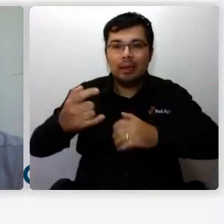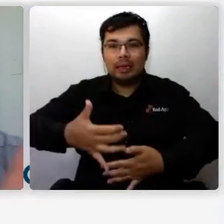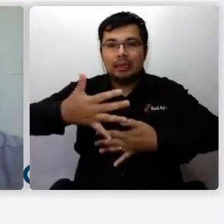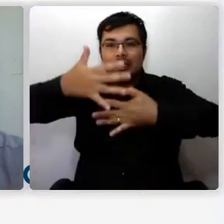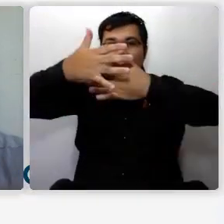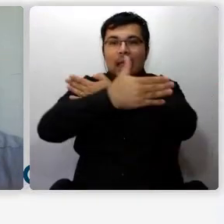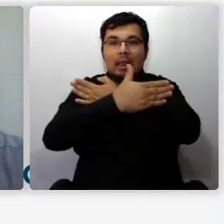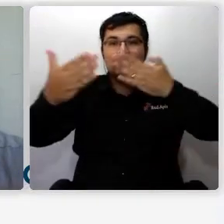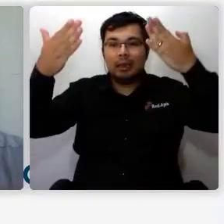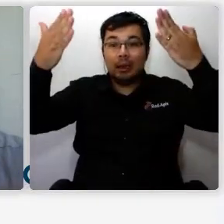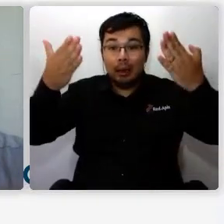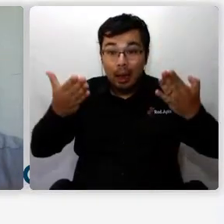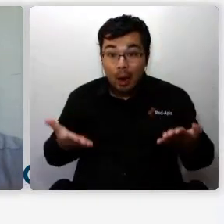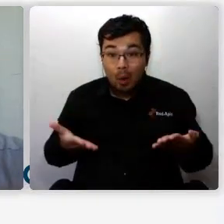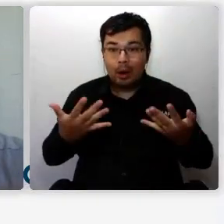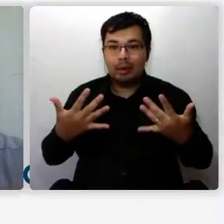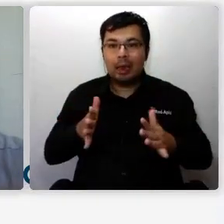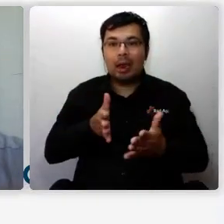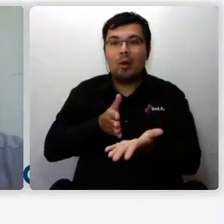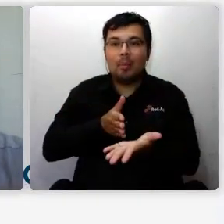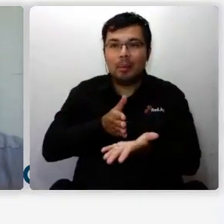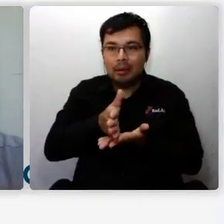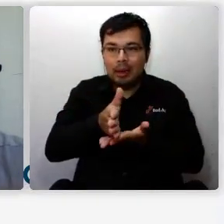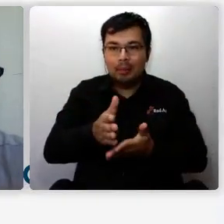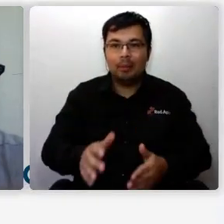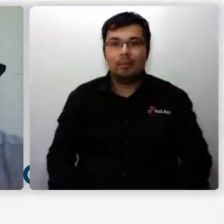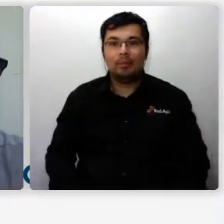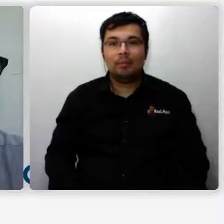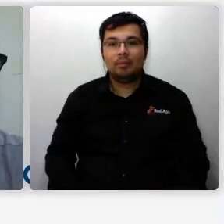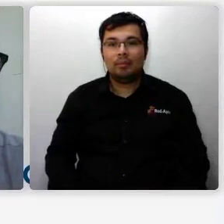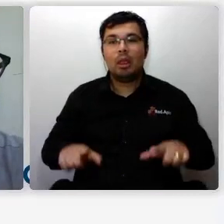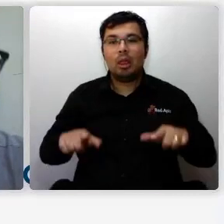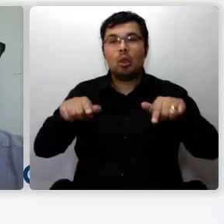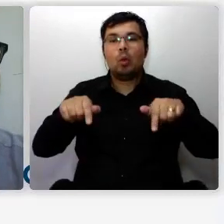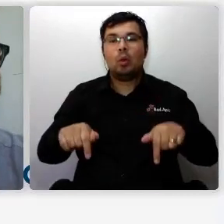es tiempo de comenzar, obviamente, la sesión del día de hoy. Y antes de